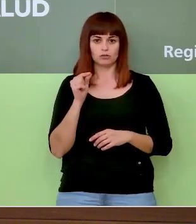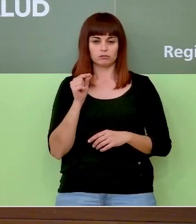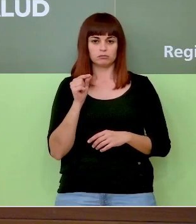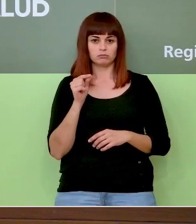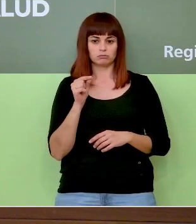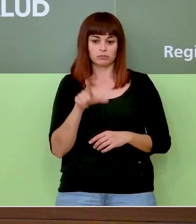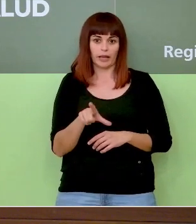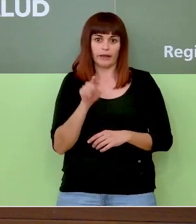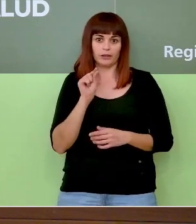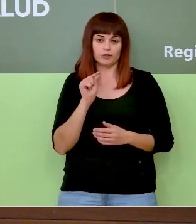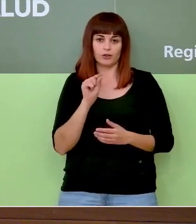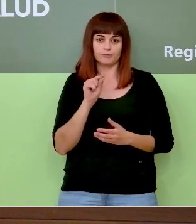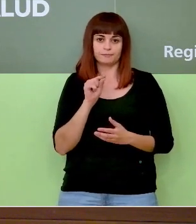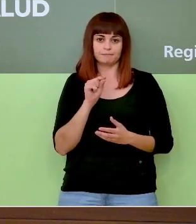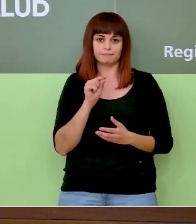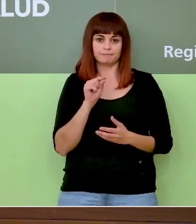con esa